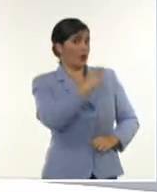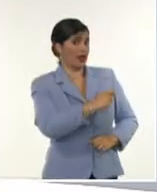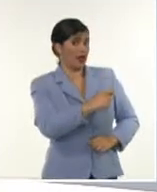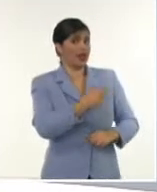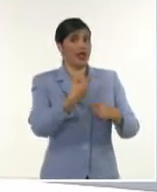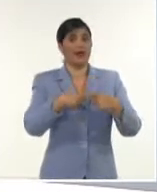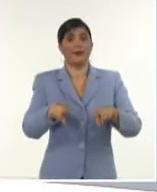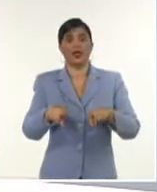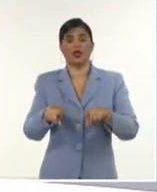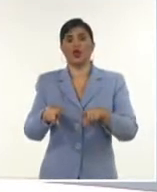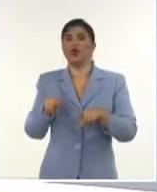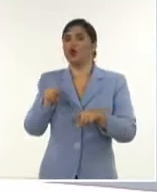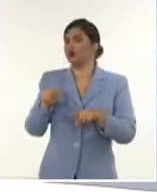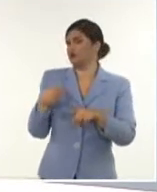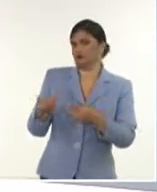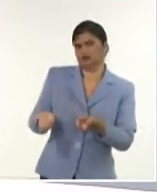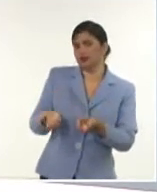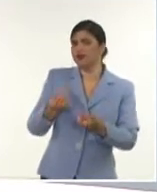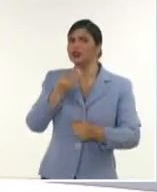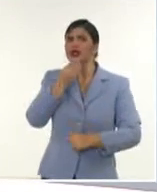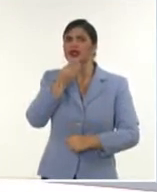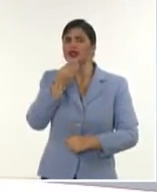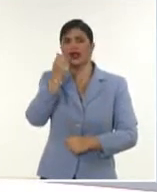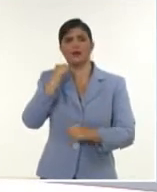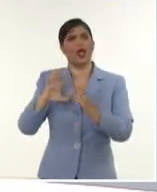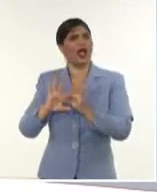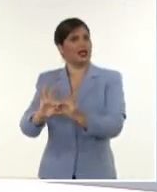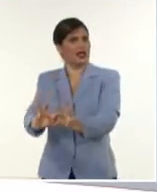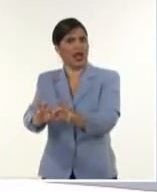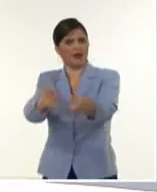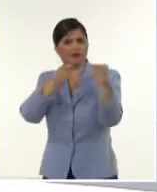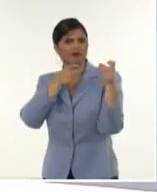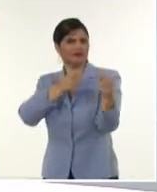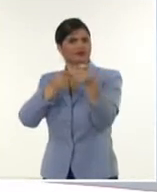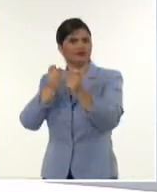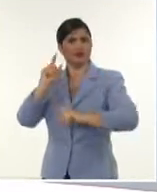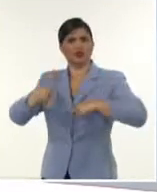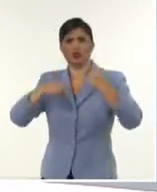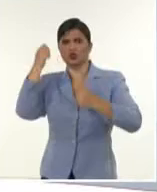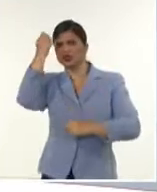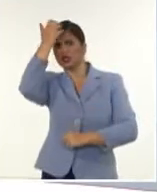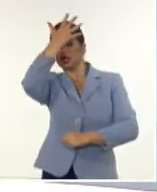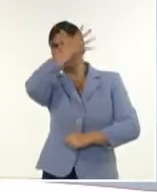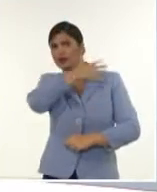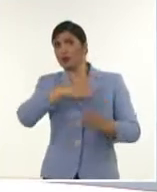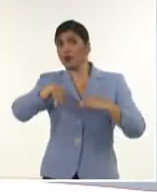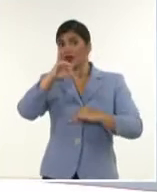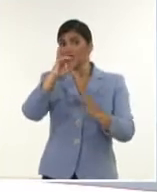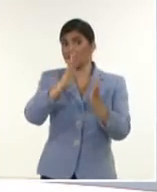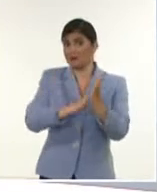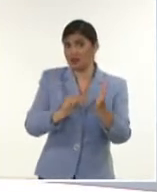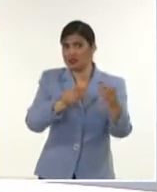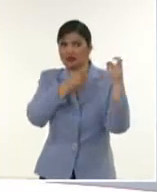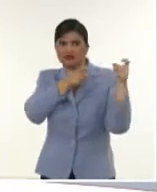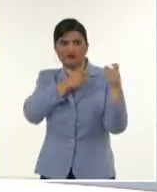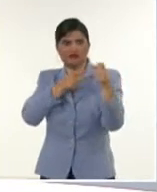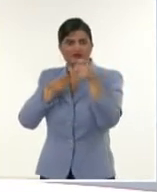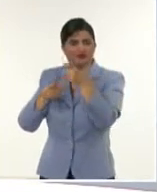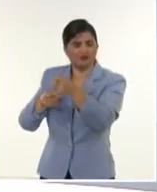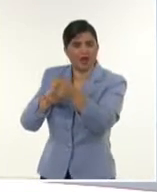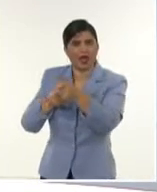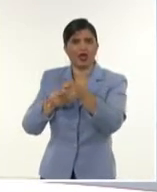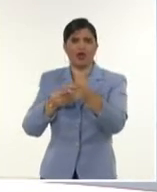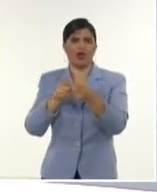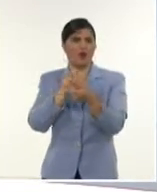guerra que se hable, lo que tiene es una ofensiva desigual contra una población civil que ni Estado propio es a ojos del mundo, porque ¿de qué guerra